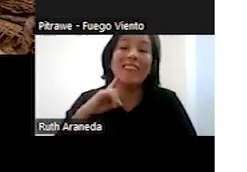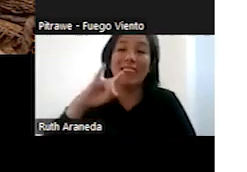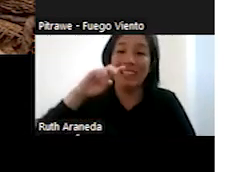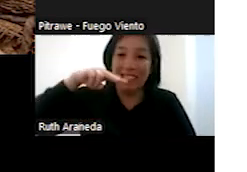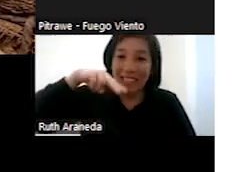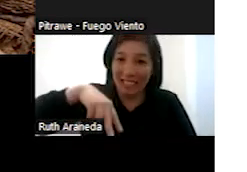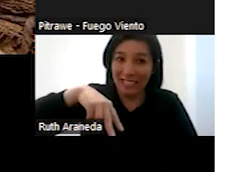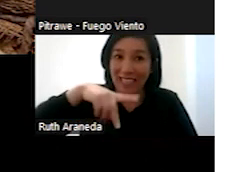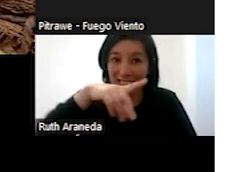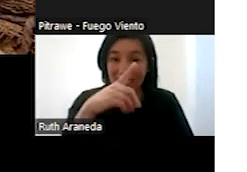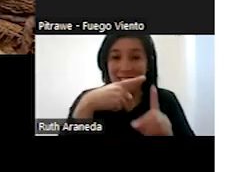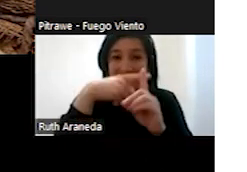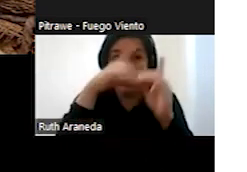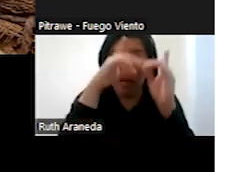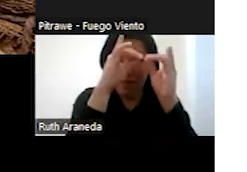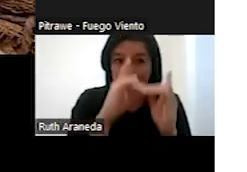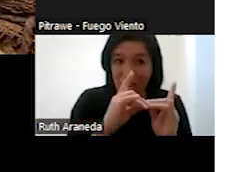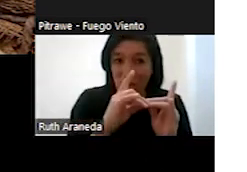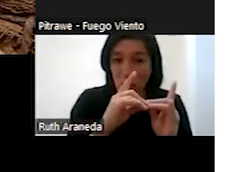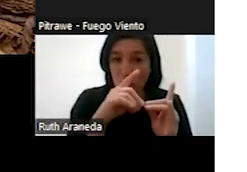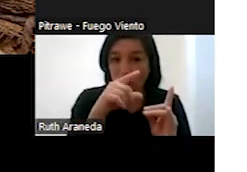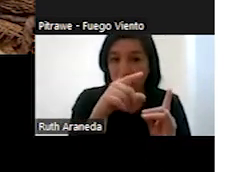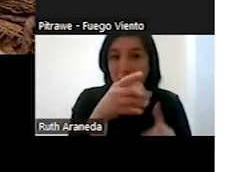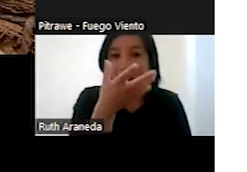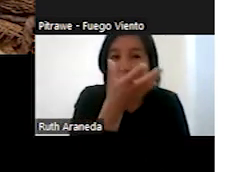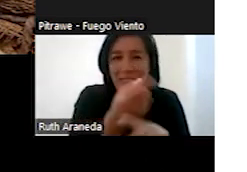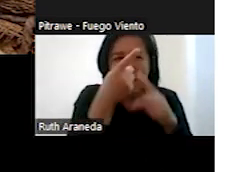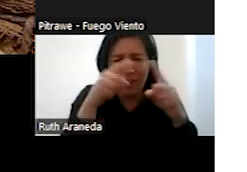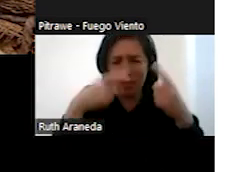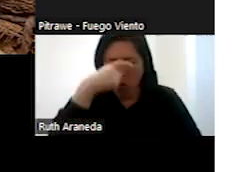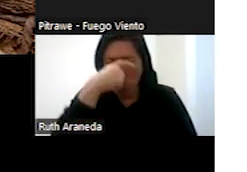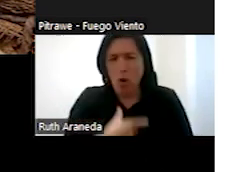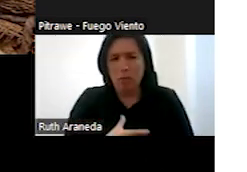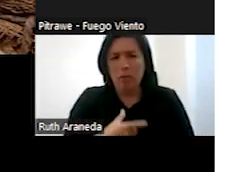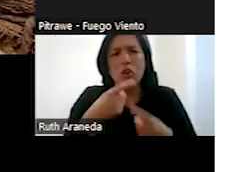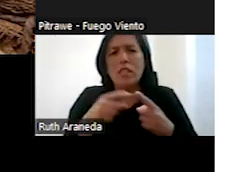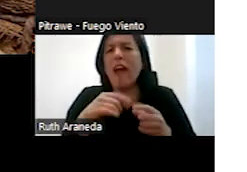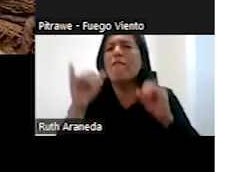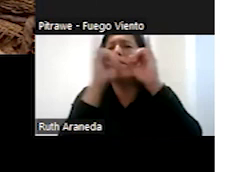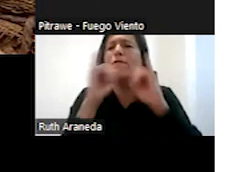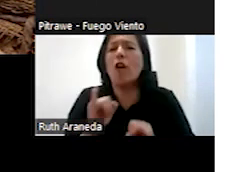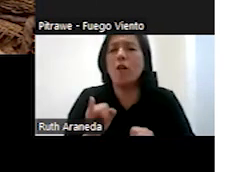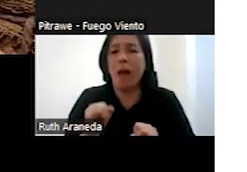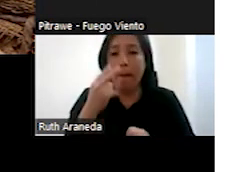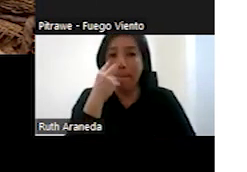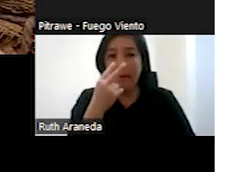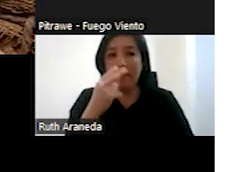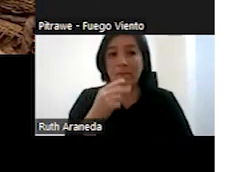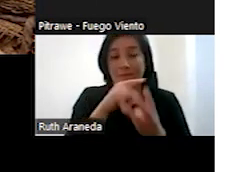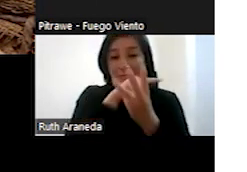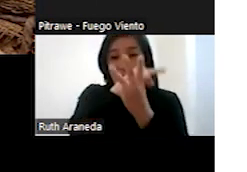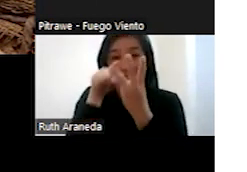un cementerio dentro de un conchal, porque aquí hay una docena de esqueletos, con otros patrones súper interesantes. Aquí tres de los